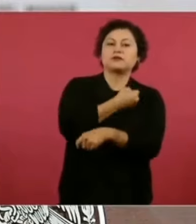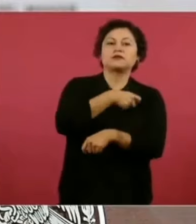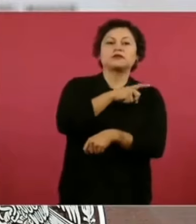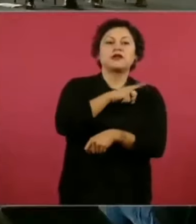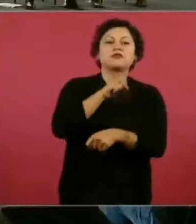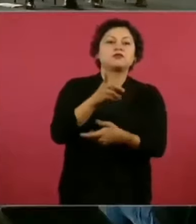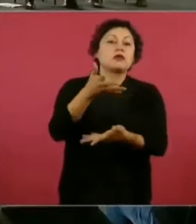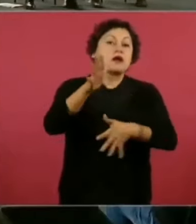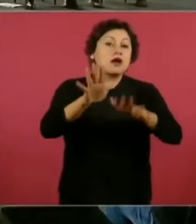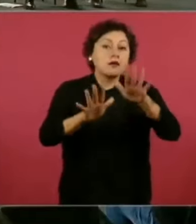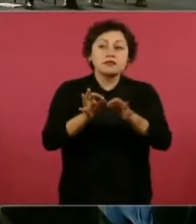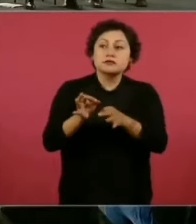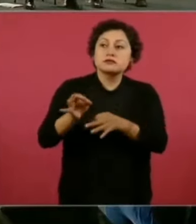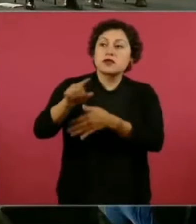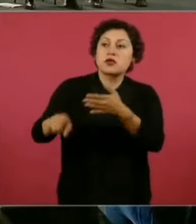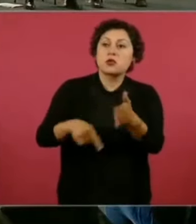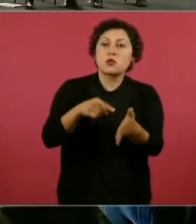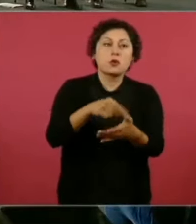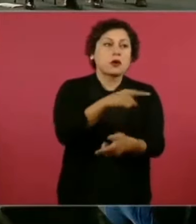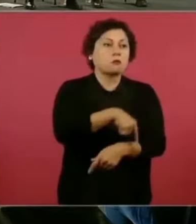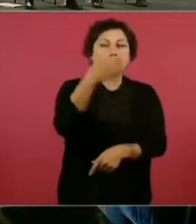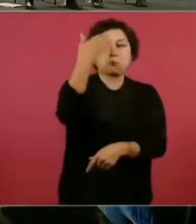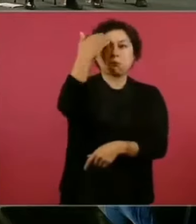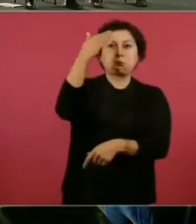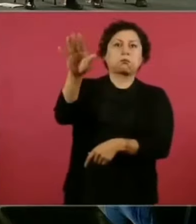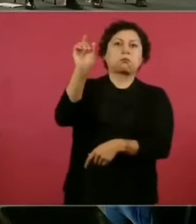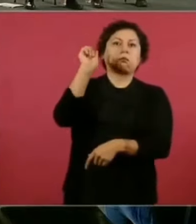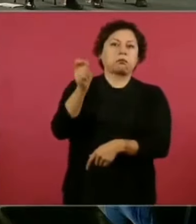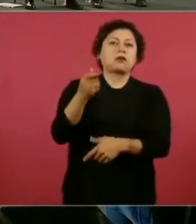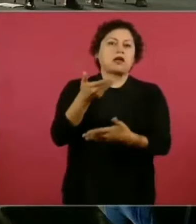tiene algún desconocimiento al respecto. Muchas gracias, presidente.